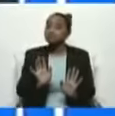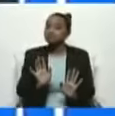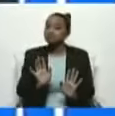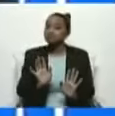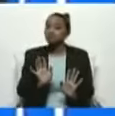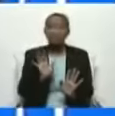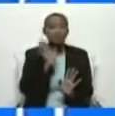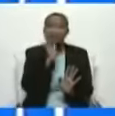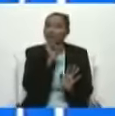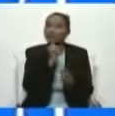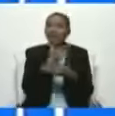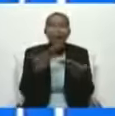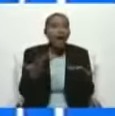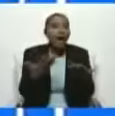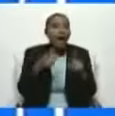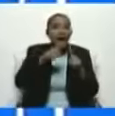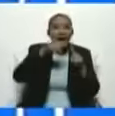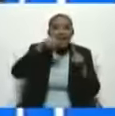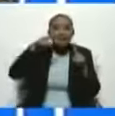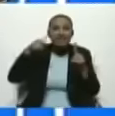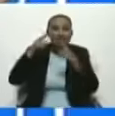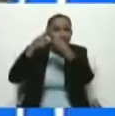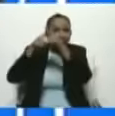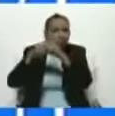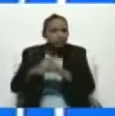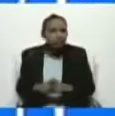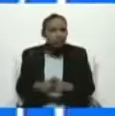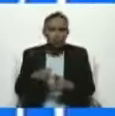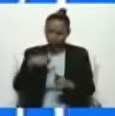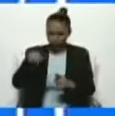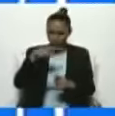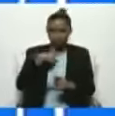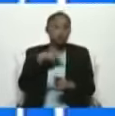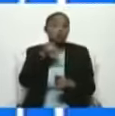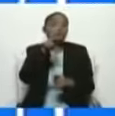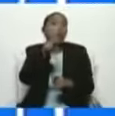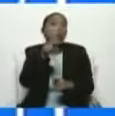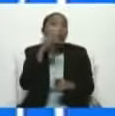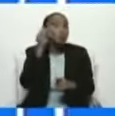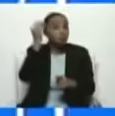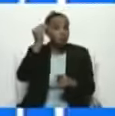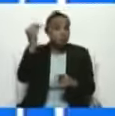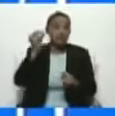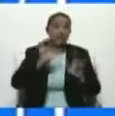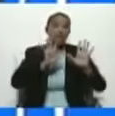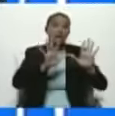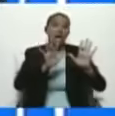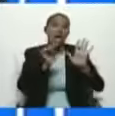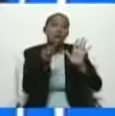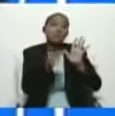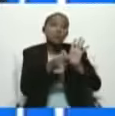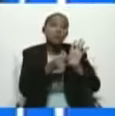No hay manera en estadística que tú me convenzas que una persona, según tú, subió 10 puntos